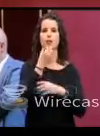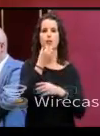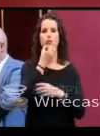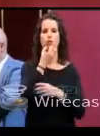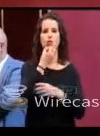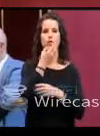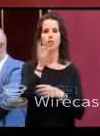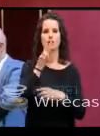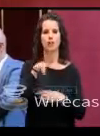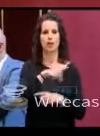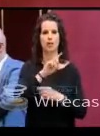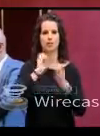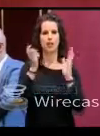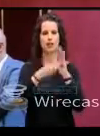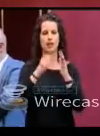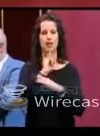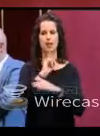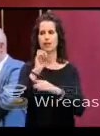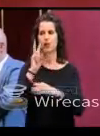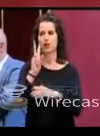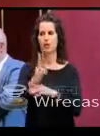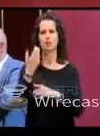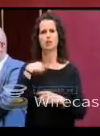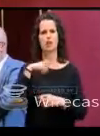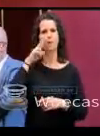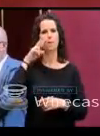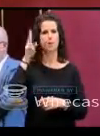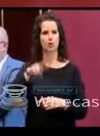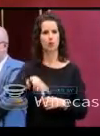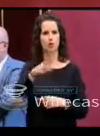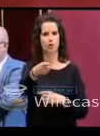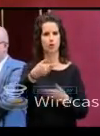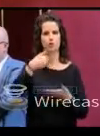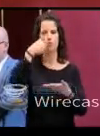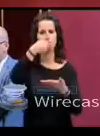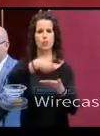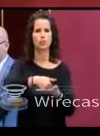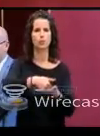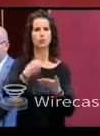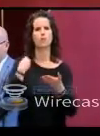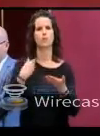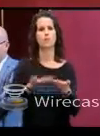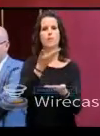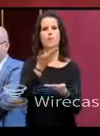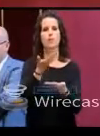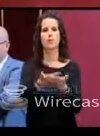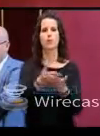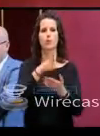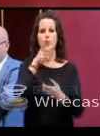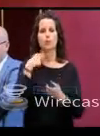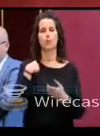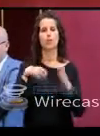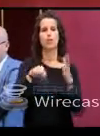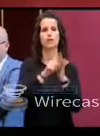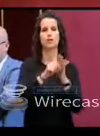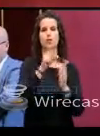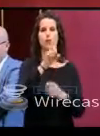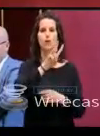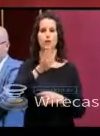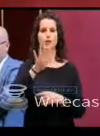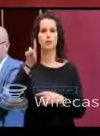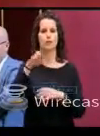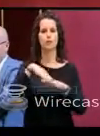Unida, y me lo ha cerciorado, me lo ha certificado usted trayendo esta moción al Pleno, porque usted aludía al artículo 41